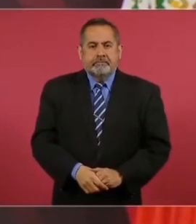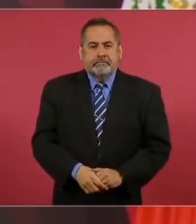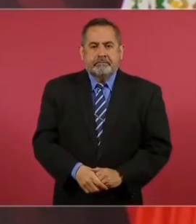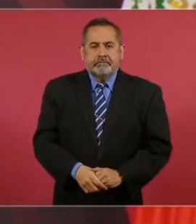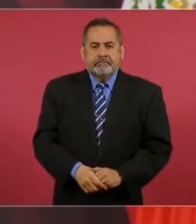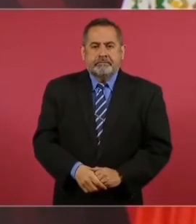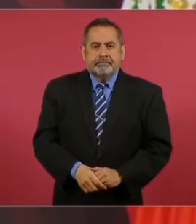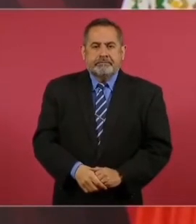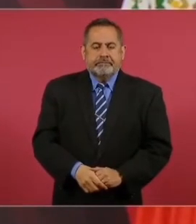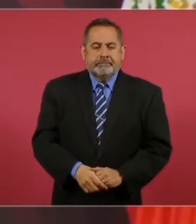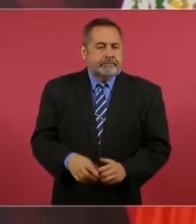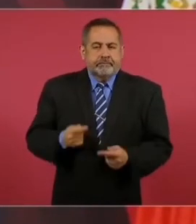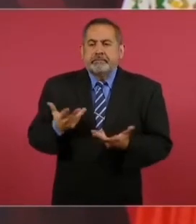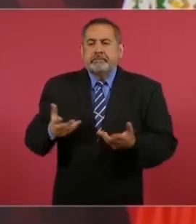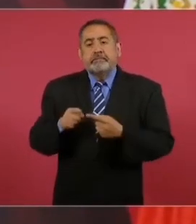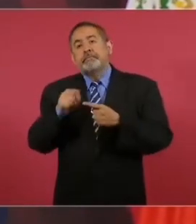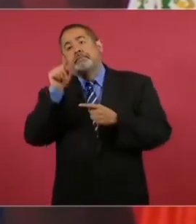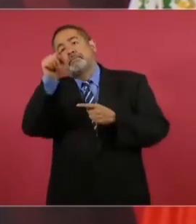décadas